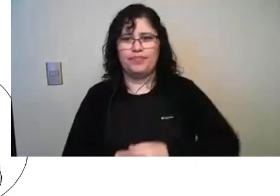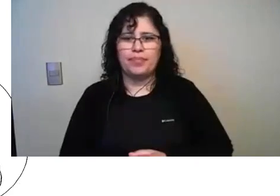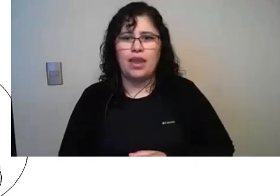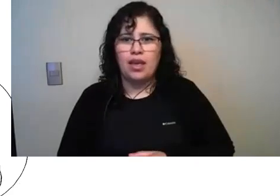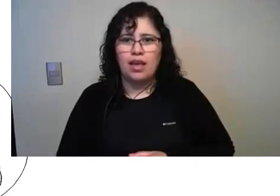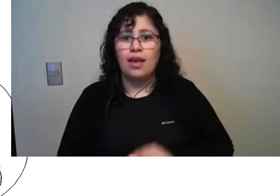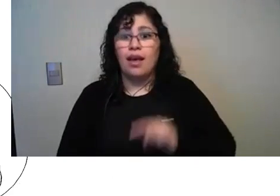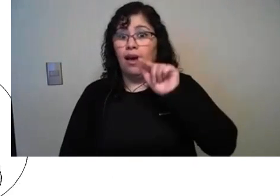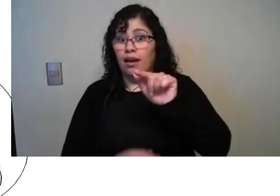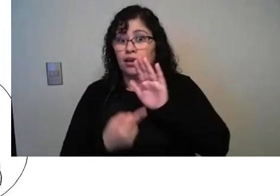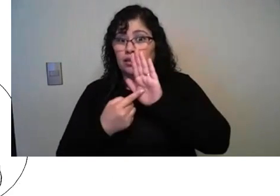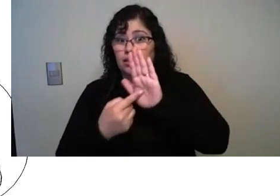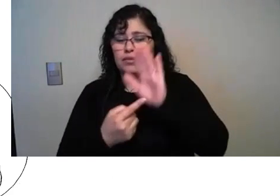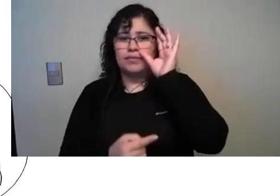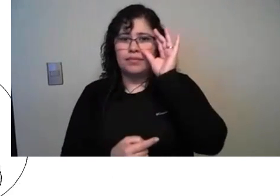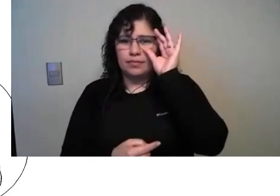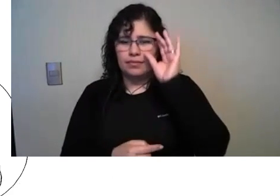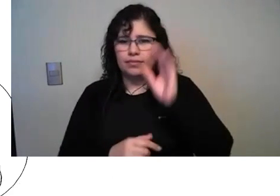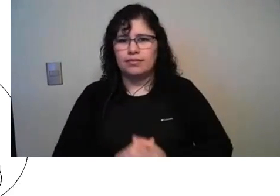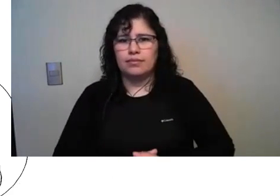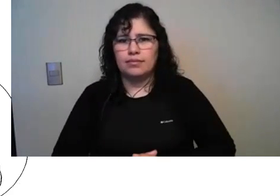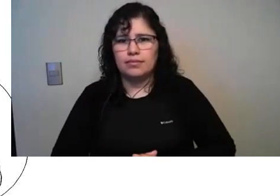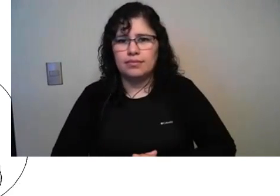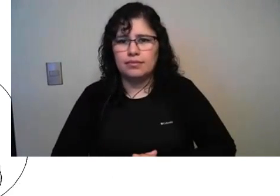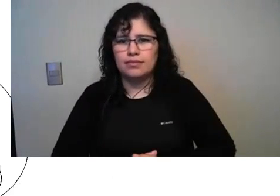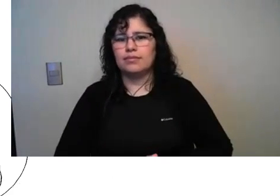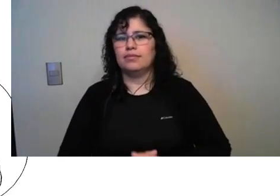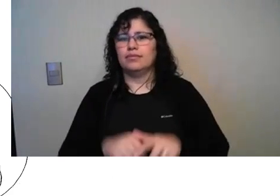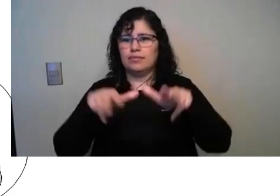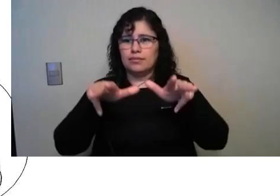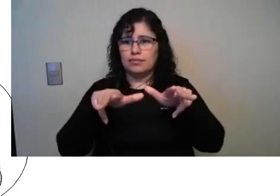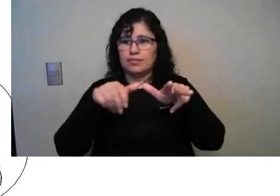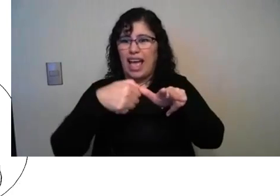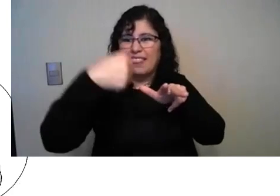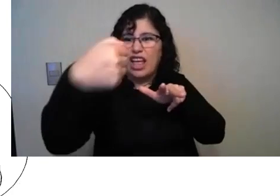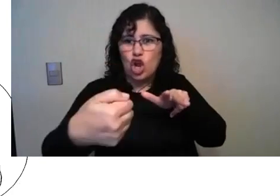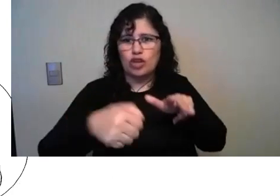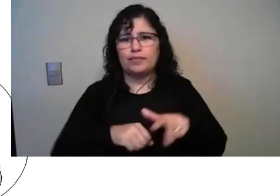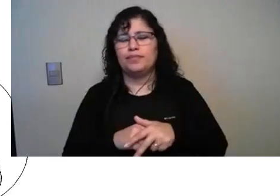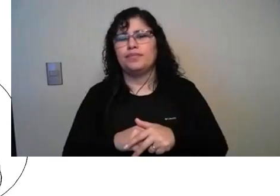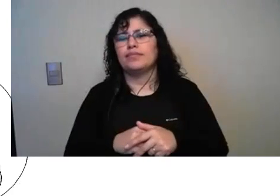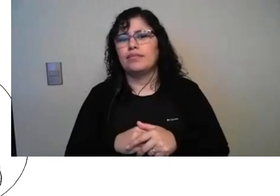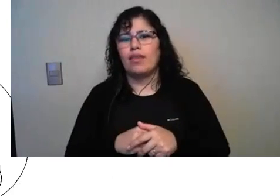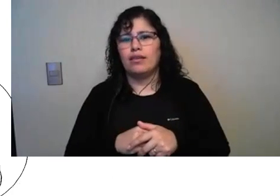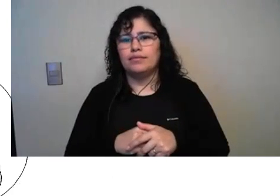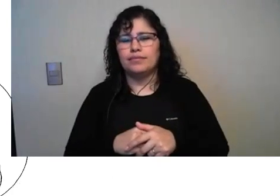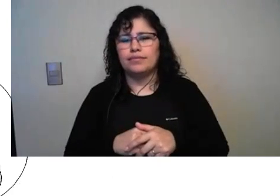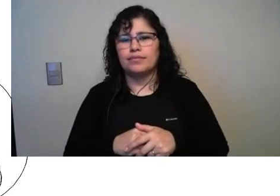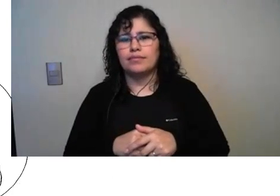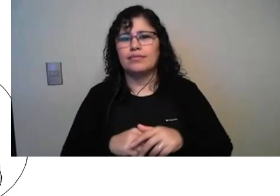¿Qué están representando? El asta anterior o cuernos anteriores, y aquí nos están indicando que